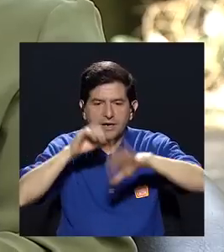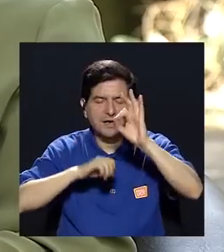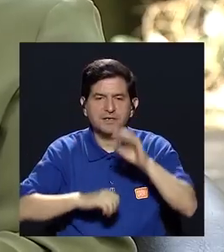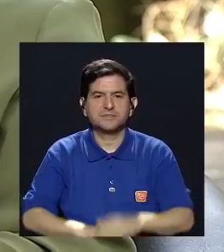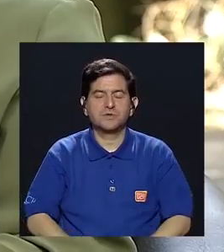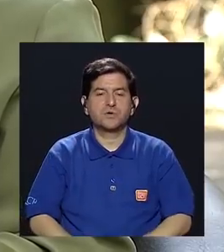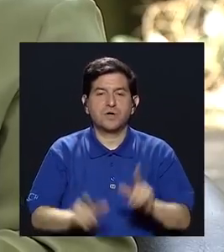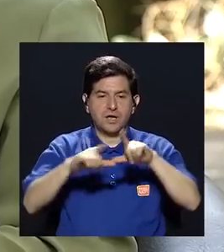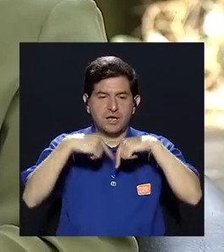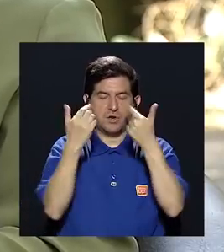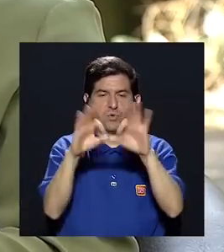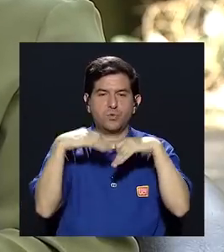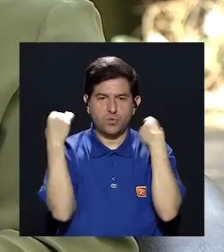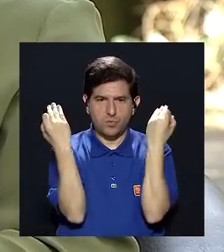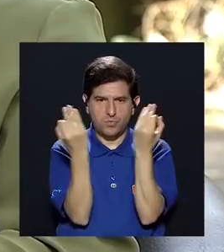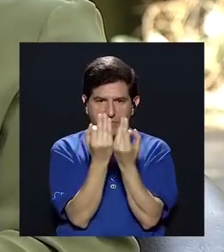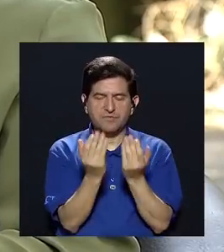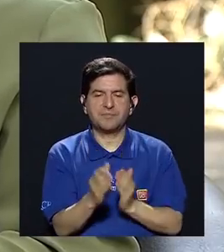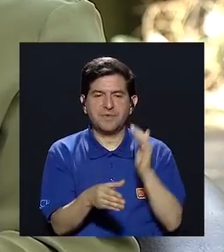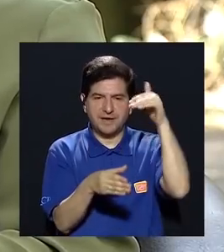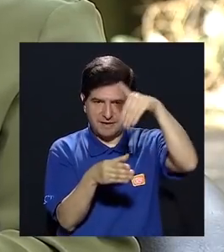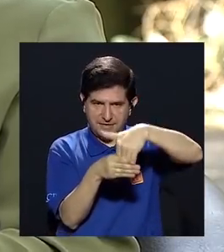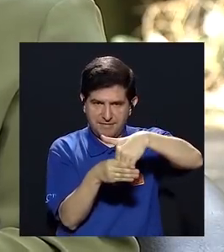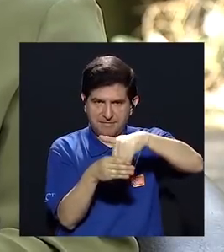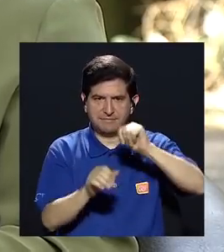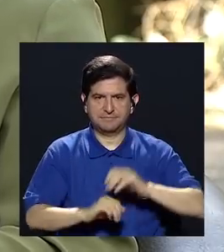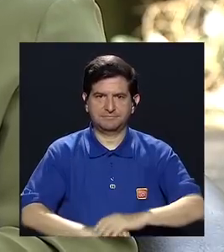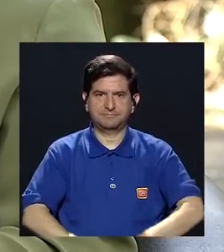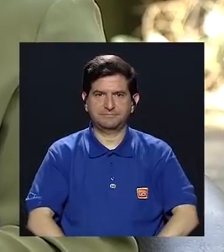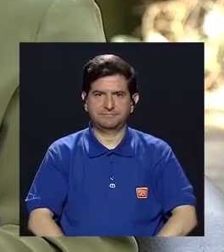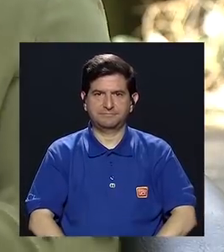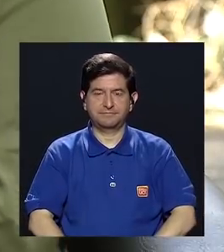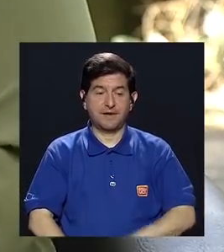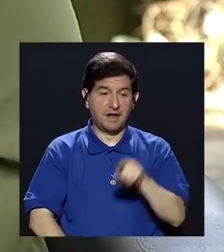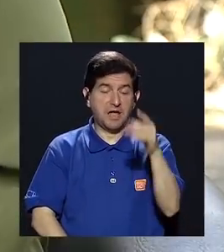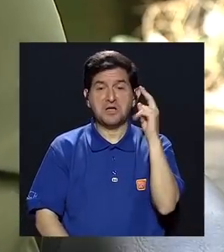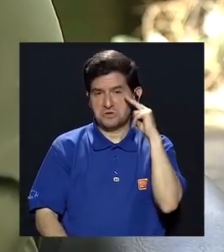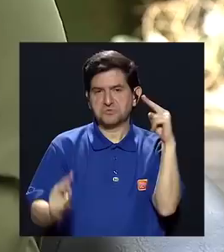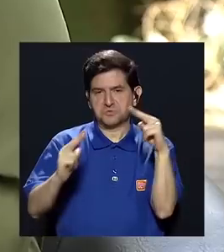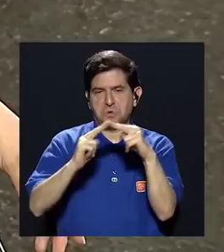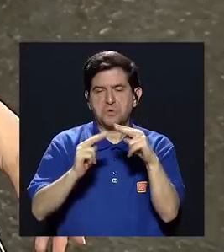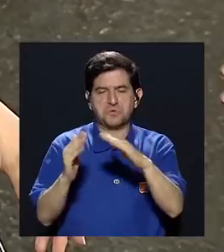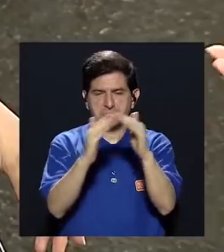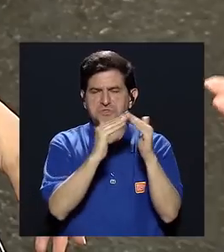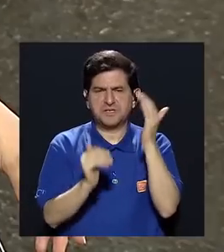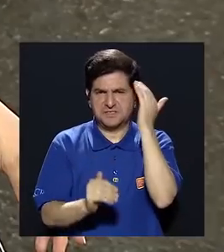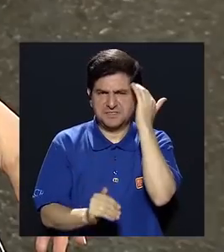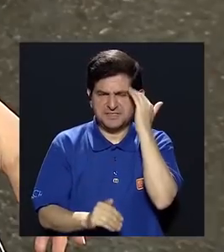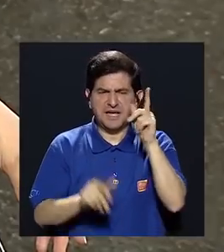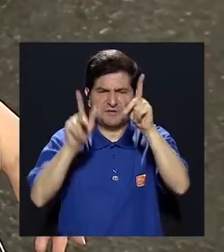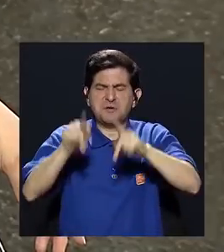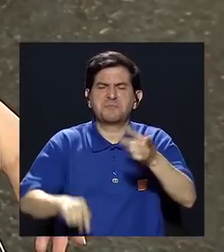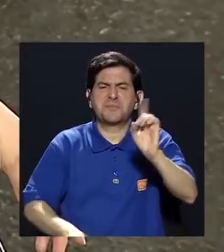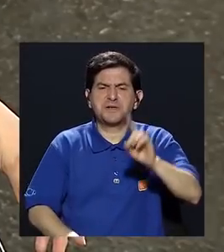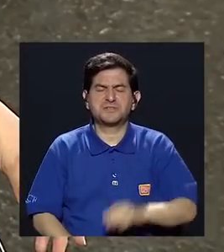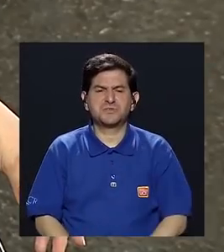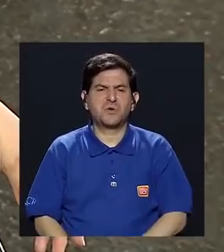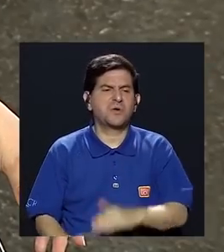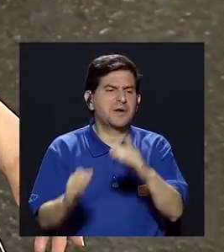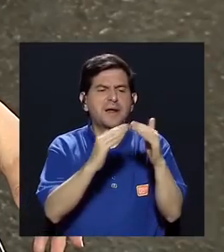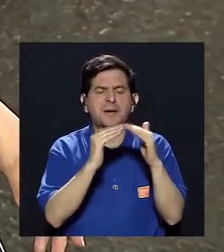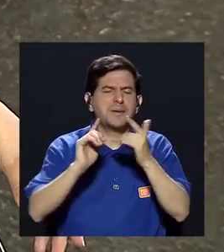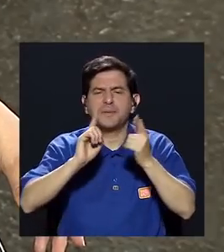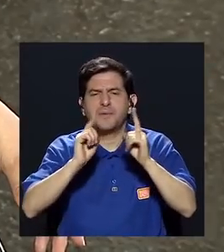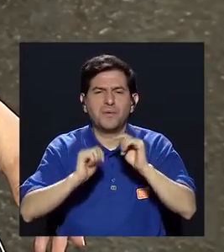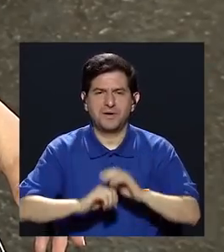selección de los grupos familiares que van a entrar. Porque ellos conocen la comunidad y saben de dónde vienen, uh-huh, y saben cuál es el